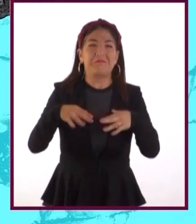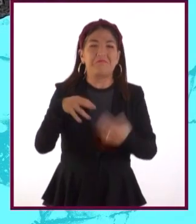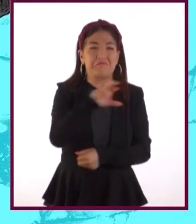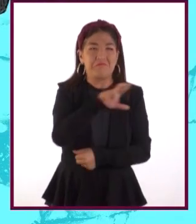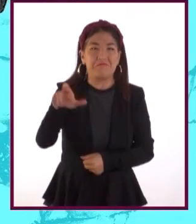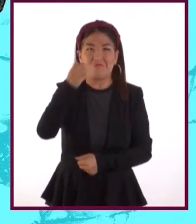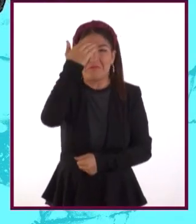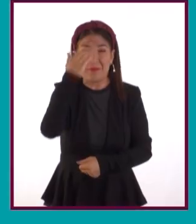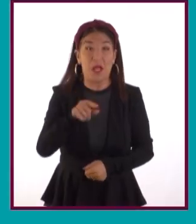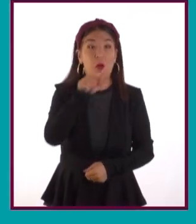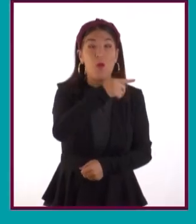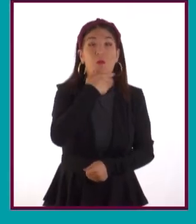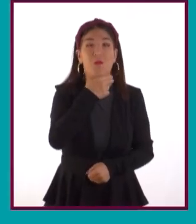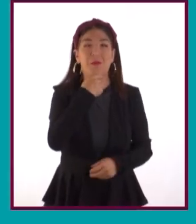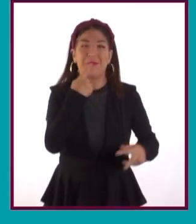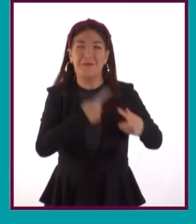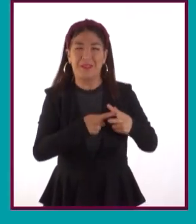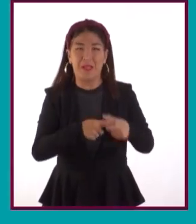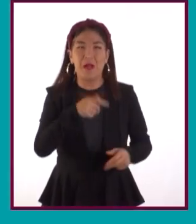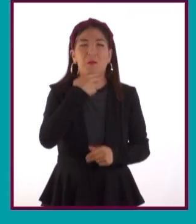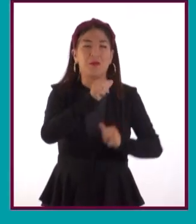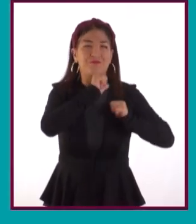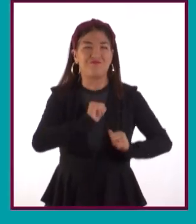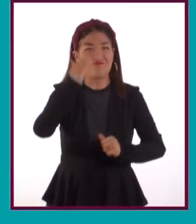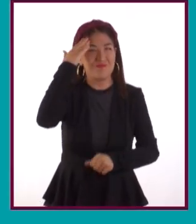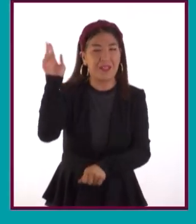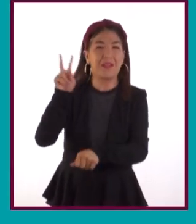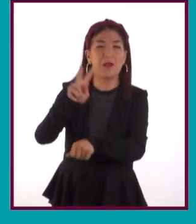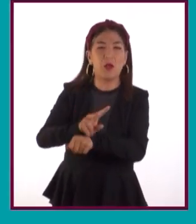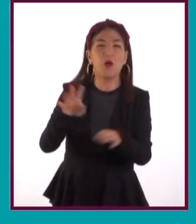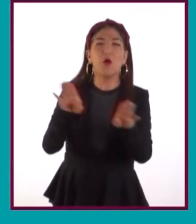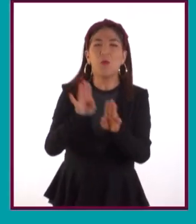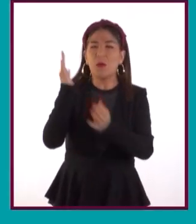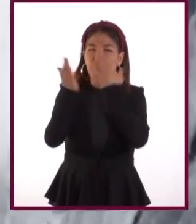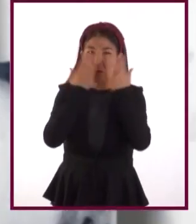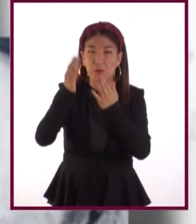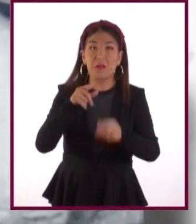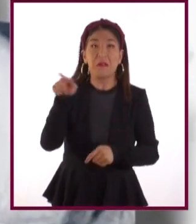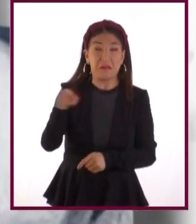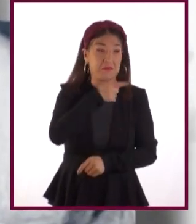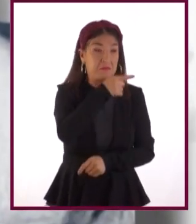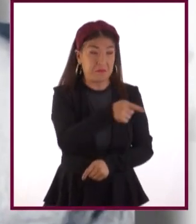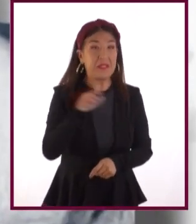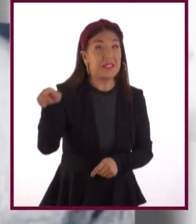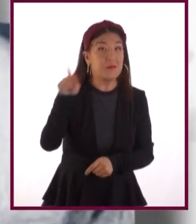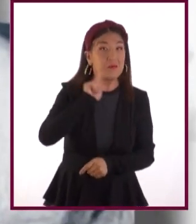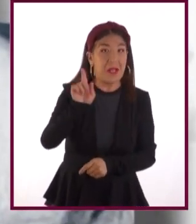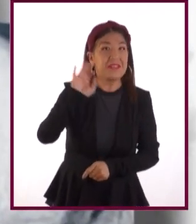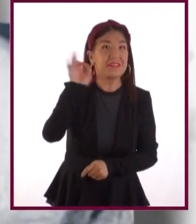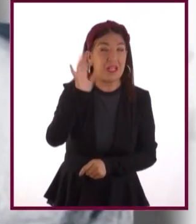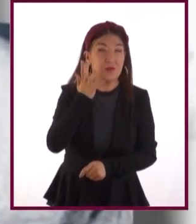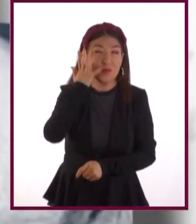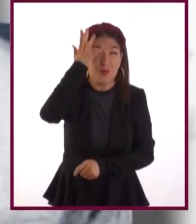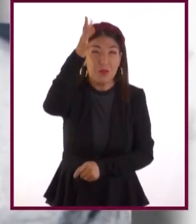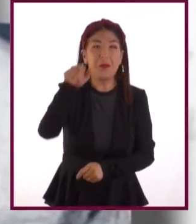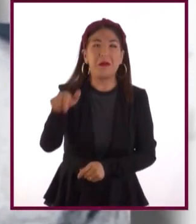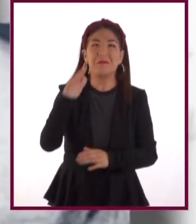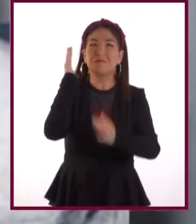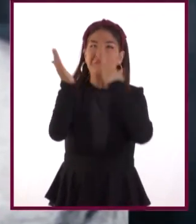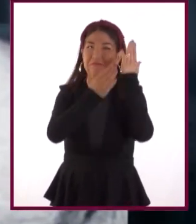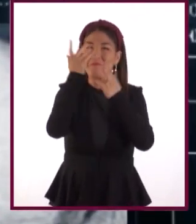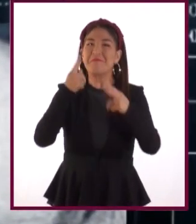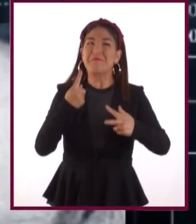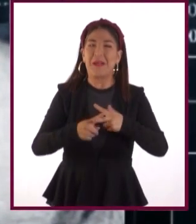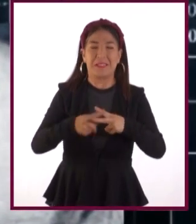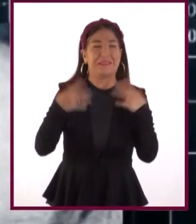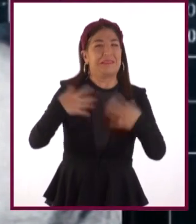ser reconocidas. Su tutor, el matemático Augustus de Morgan, le llegó a mencionar a su madre que Ada podría